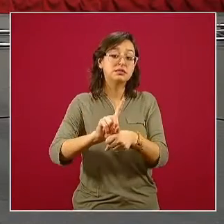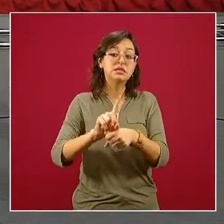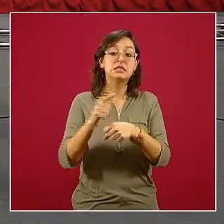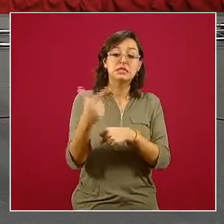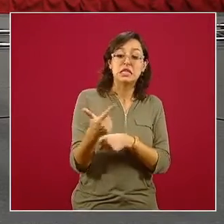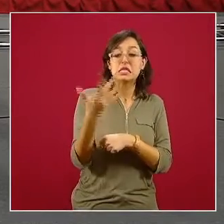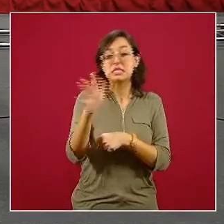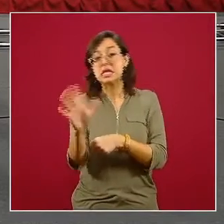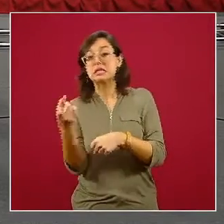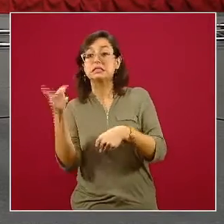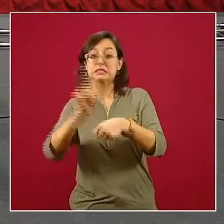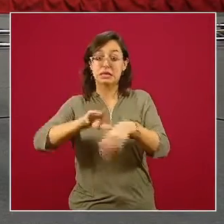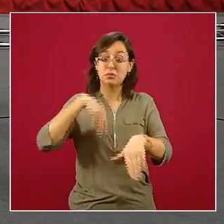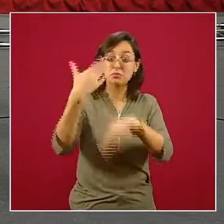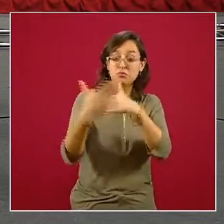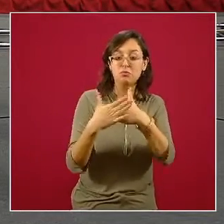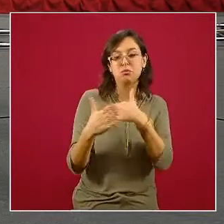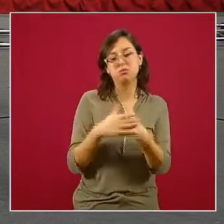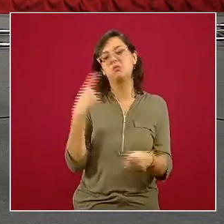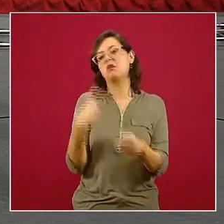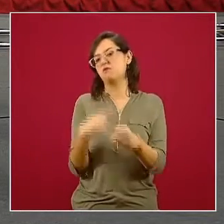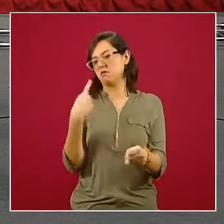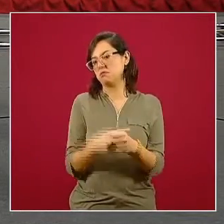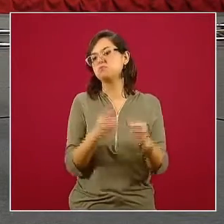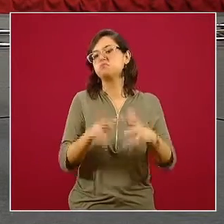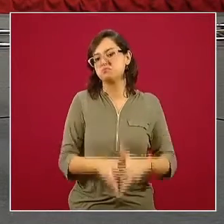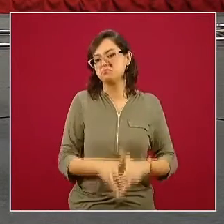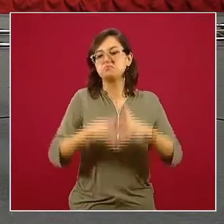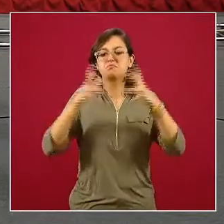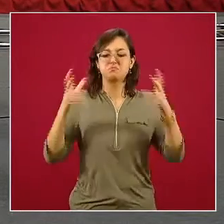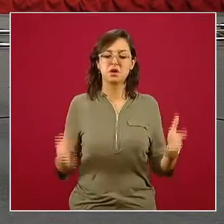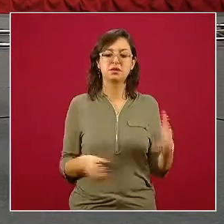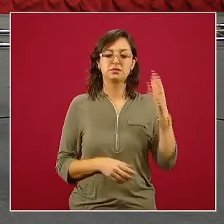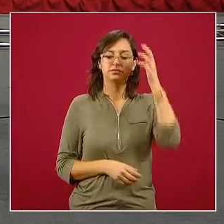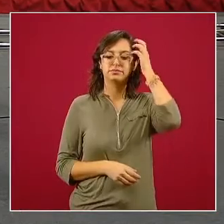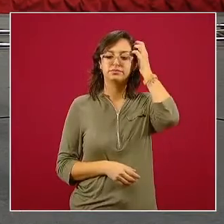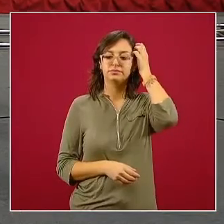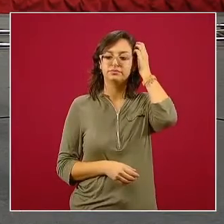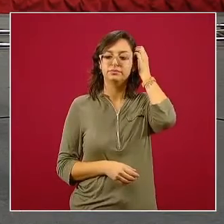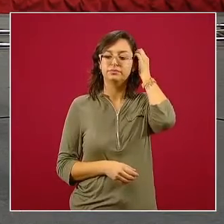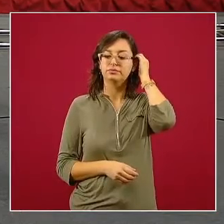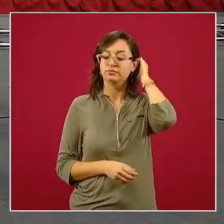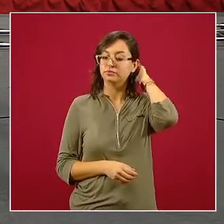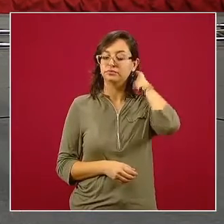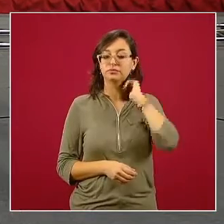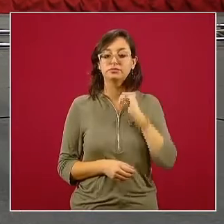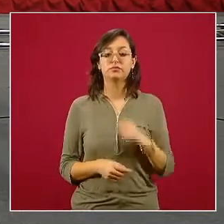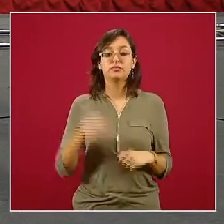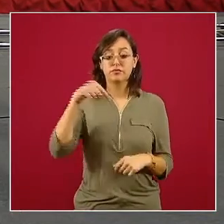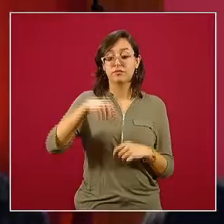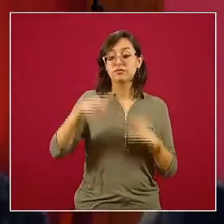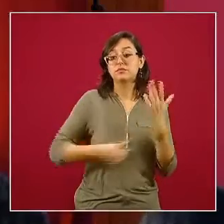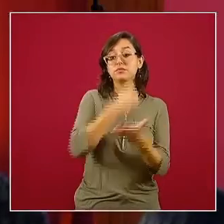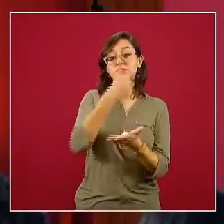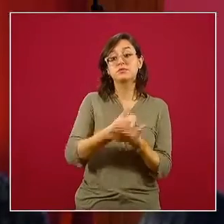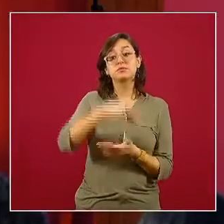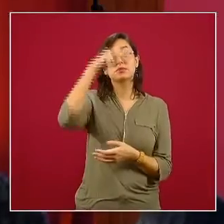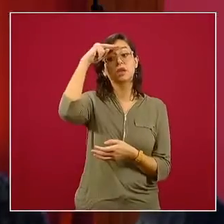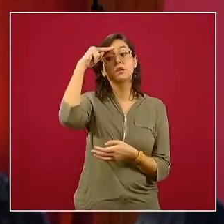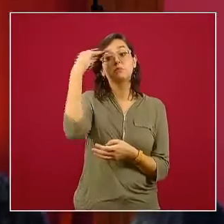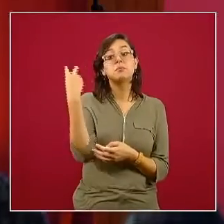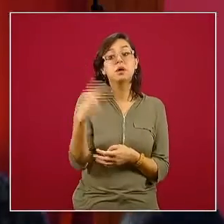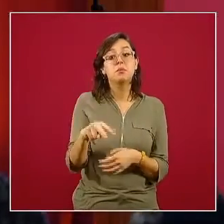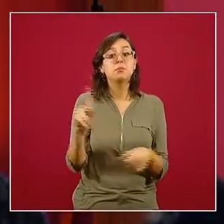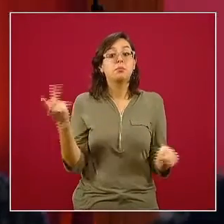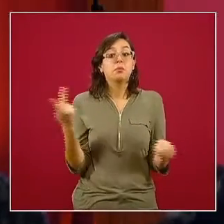10 días va a haber mayor cantidad de contagios. Destaco la Ciudad de México porque tenemos la impresión de que en particular en la Ciudad de